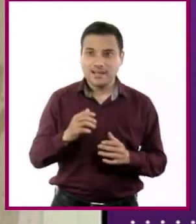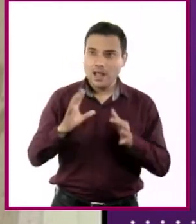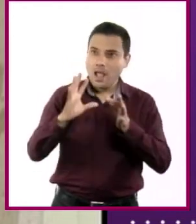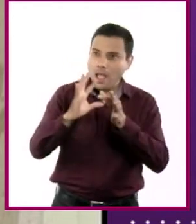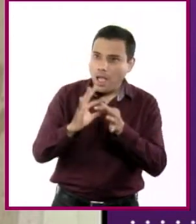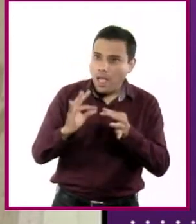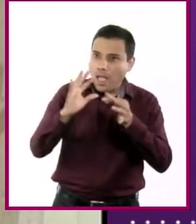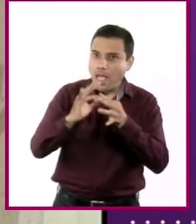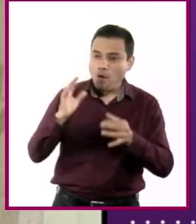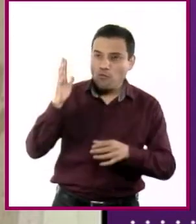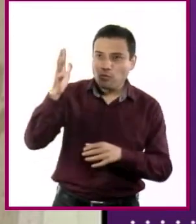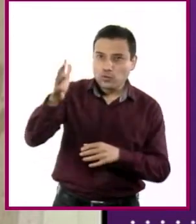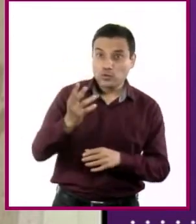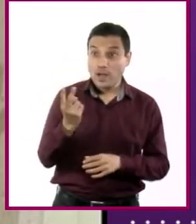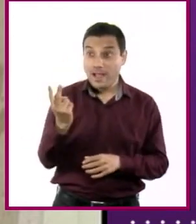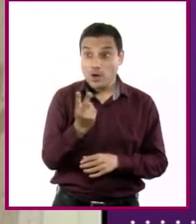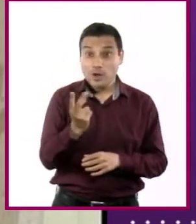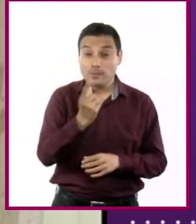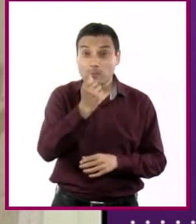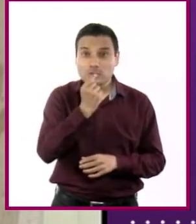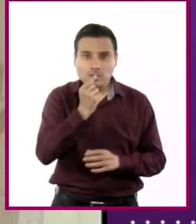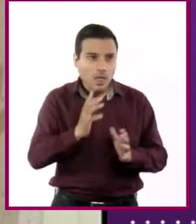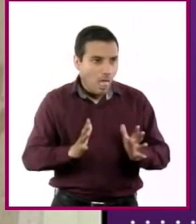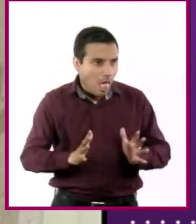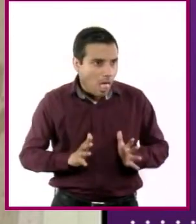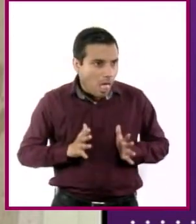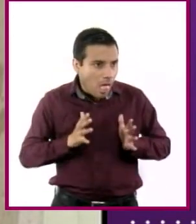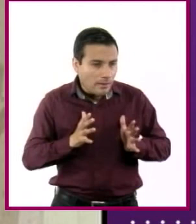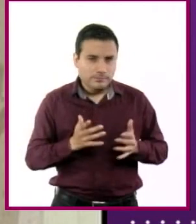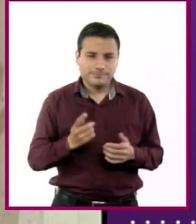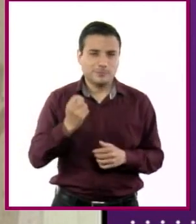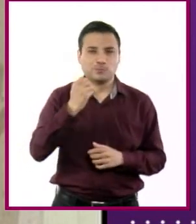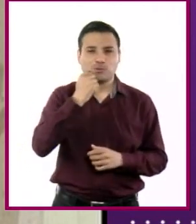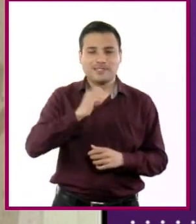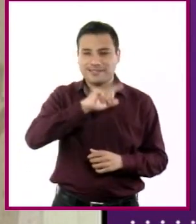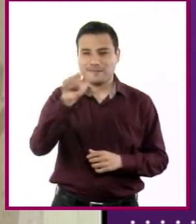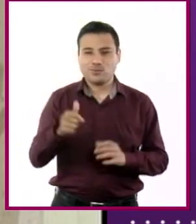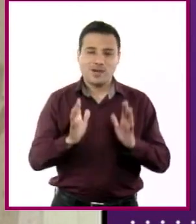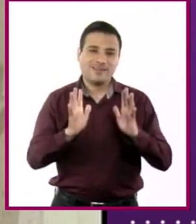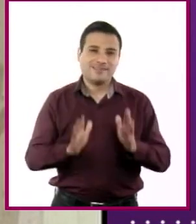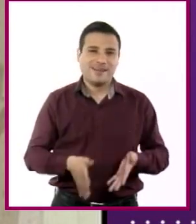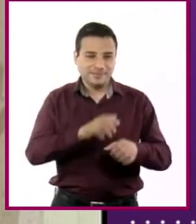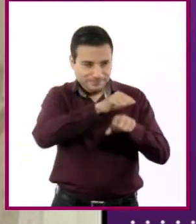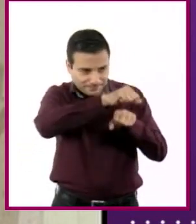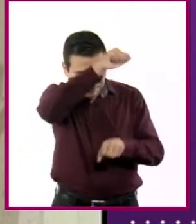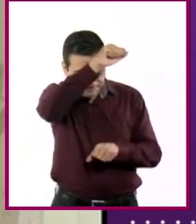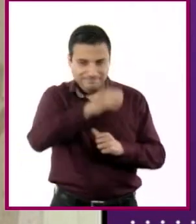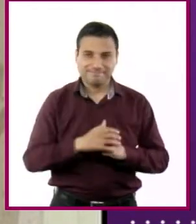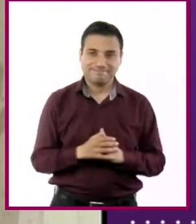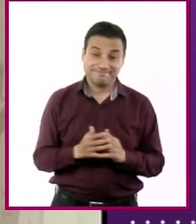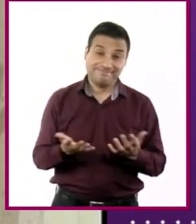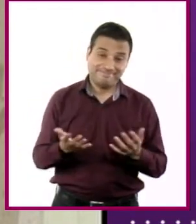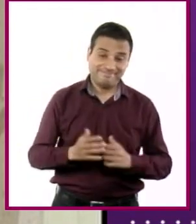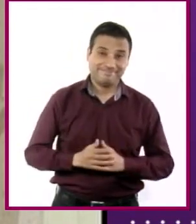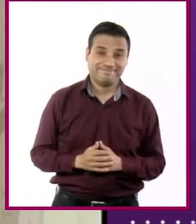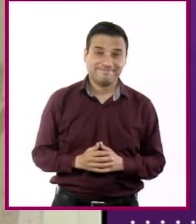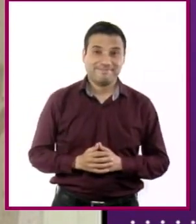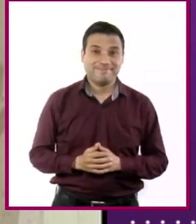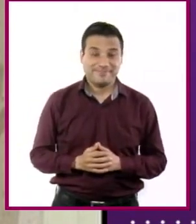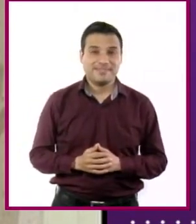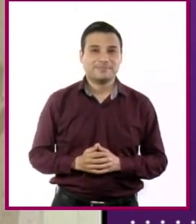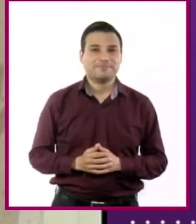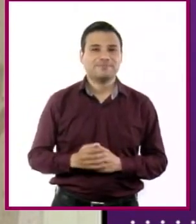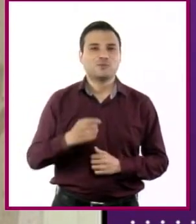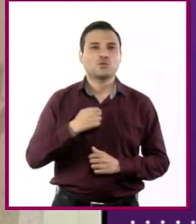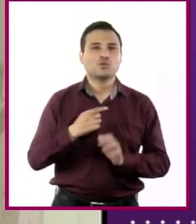predicciones desagradables, no logró que dejaran de hacer su trabajo. Y gracias a esta aventura de predicciones, pudimos